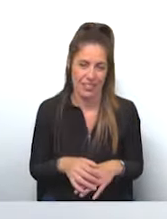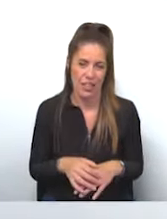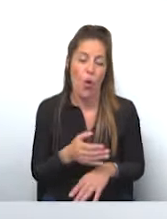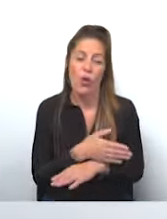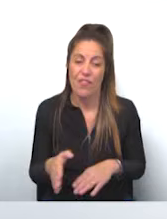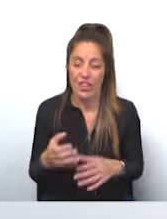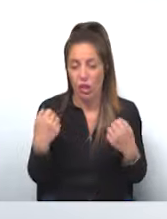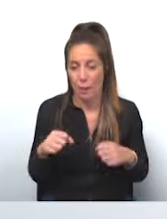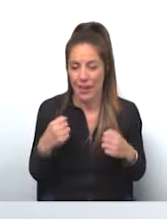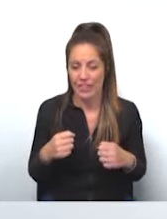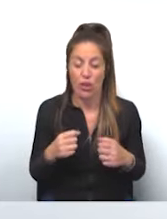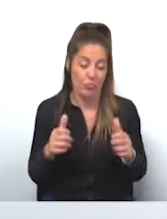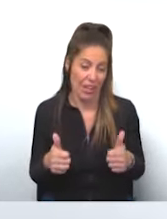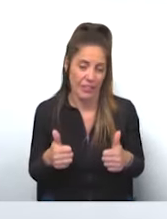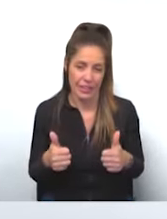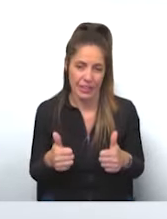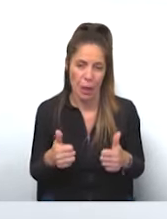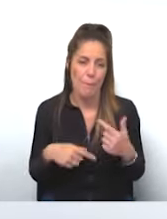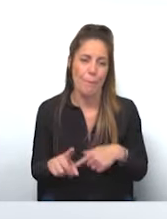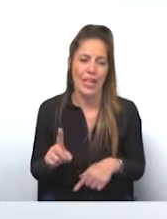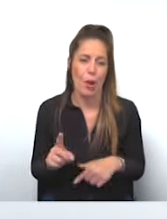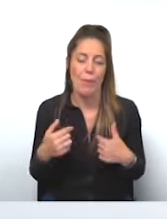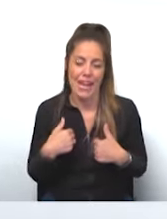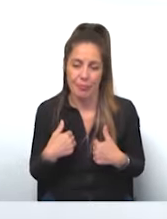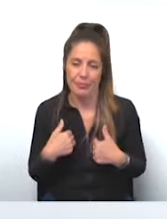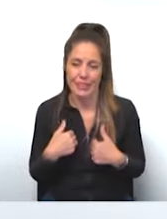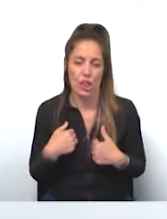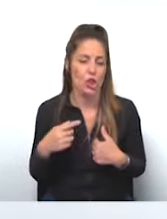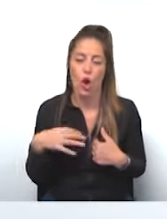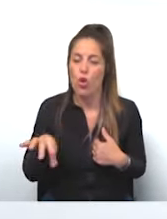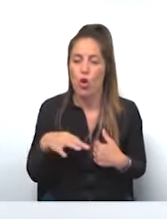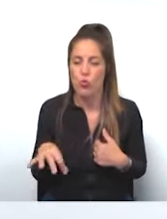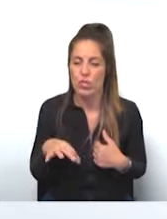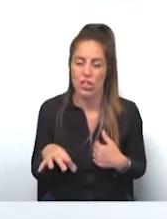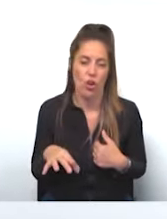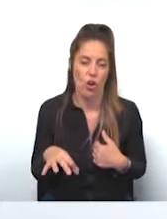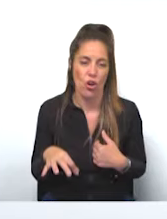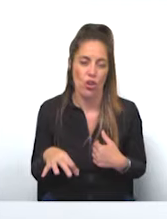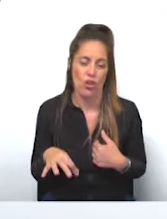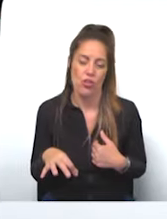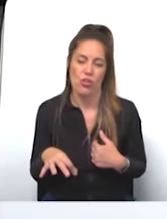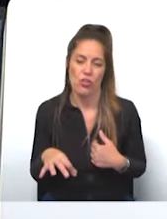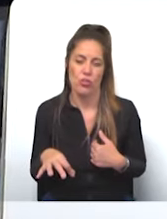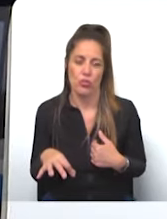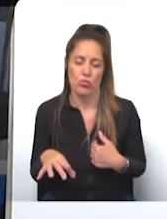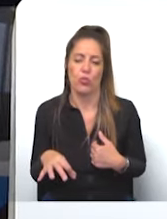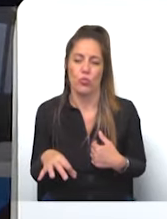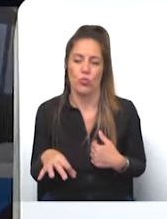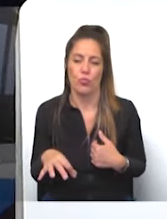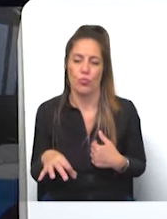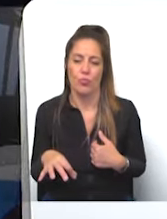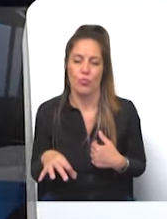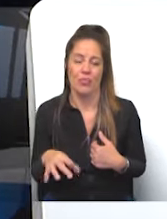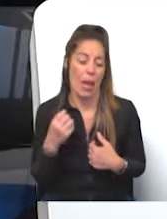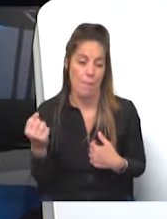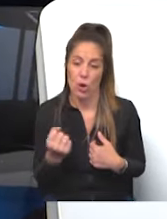efecto práctico que creo que está muy bien pero por lo menos para mí no es lo único que me me me me me